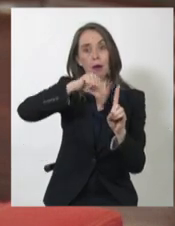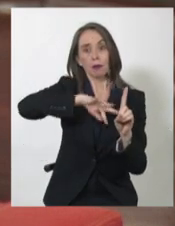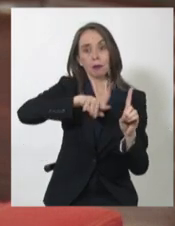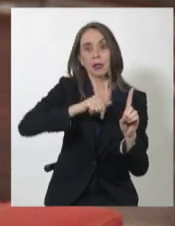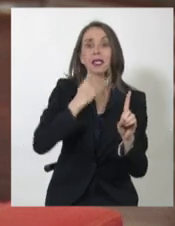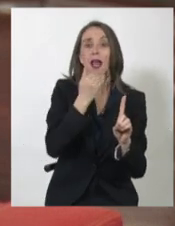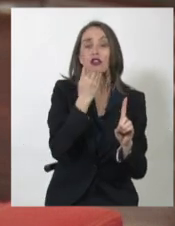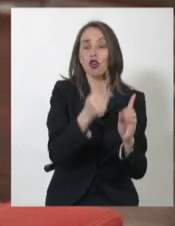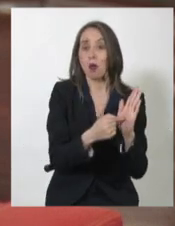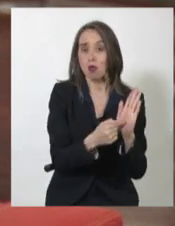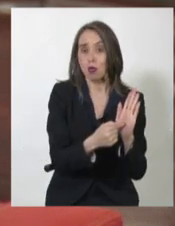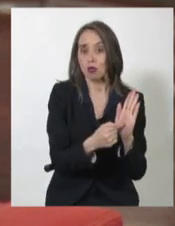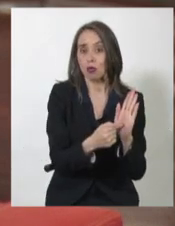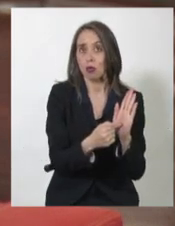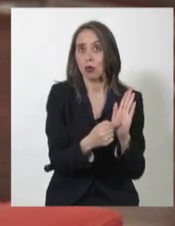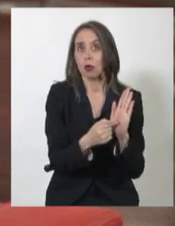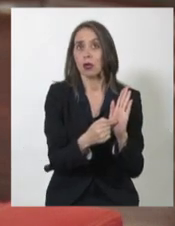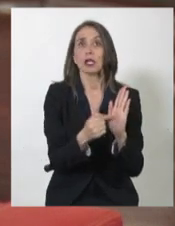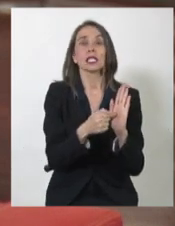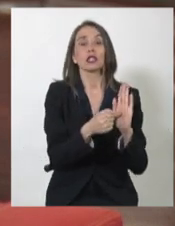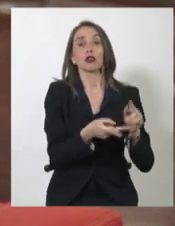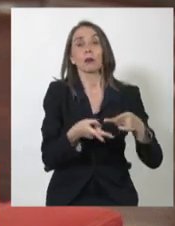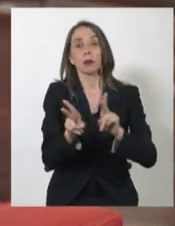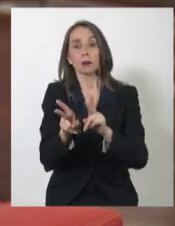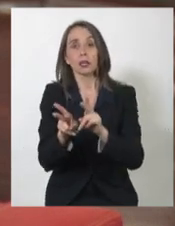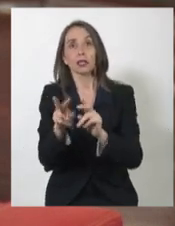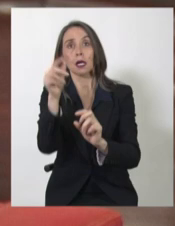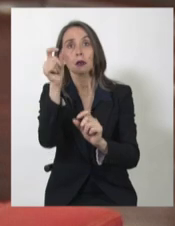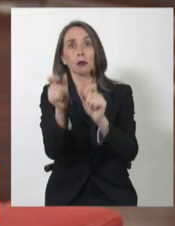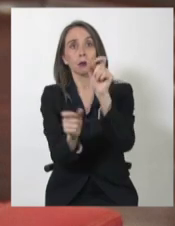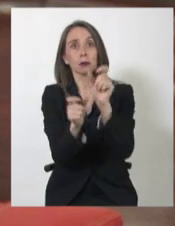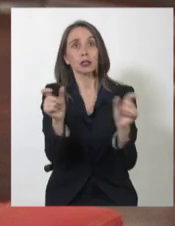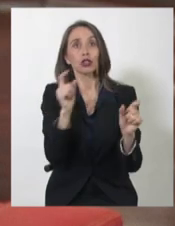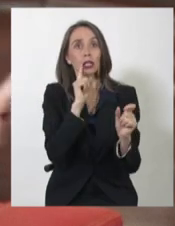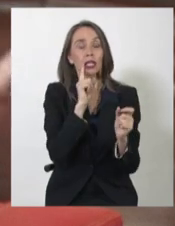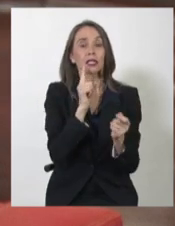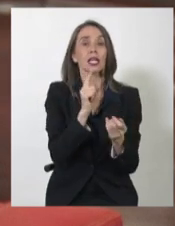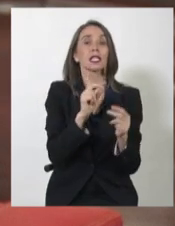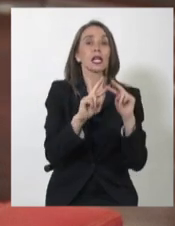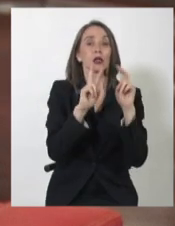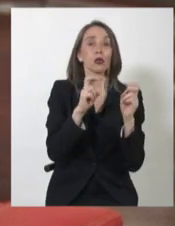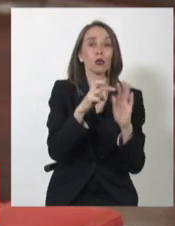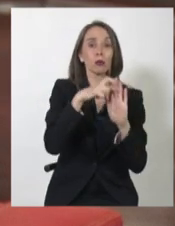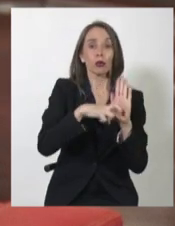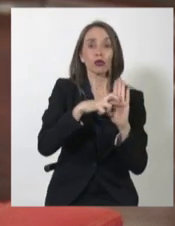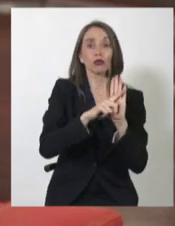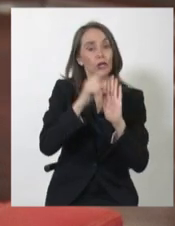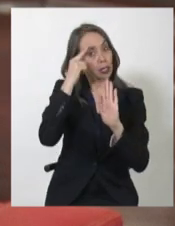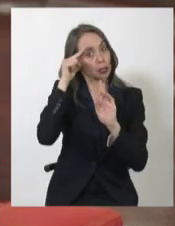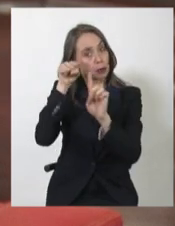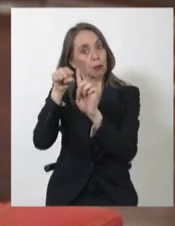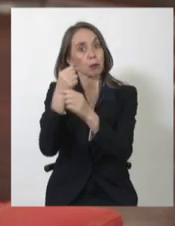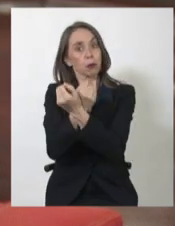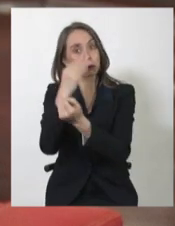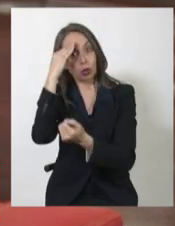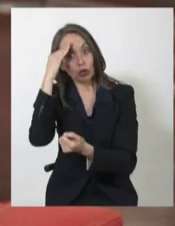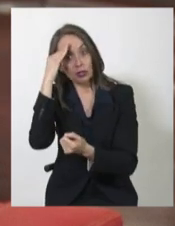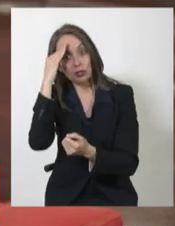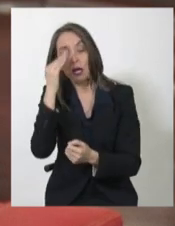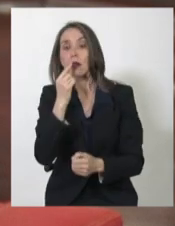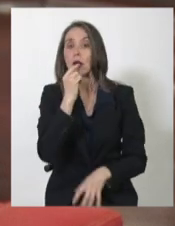común, digamos, ¿no? Lo que abriría la puerta para quienes tienen la agenda, una agenda policial. Y ante la pregunta